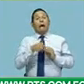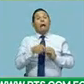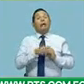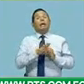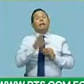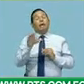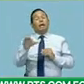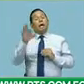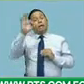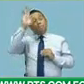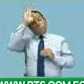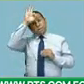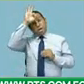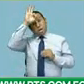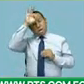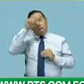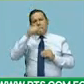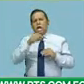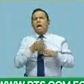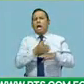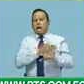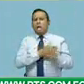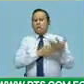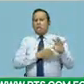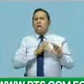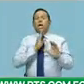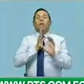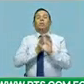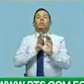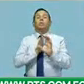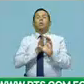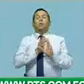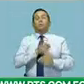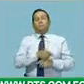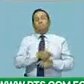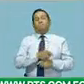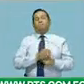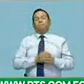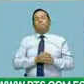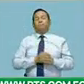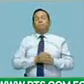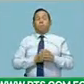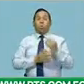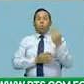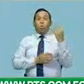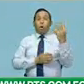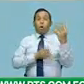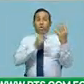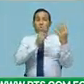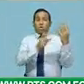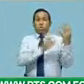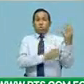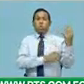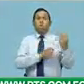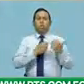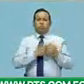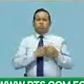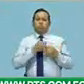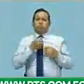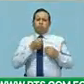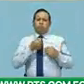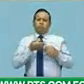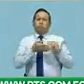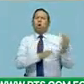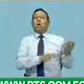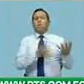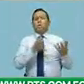la ciudadana se estaba haciendo un tratamiento psicológico. Fueron 4 las personas a las que quiso atrapar en su maldición. La progenitora y